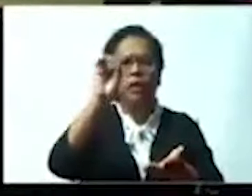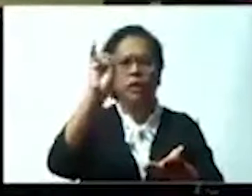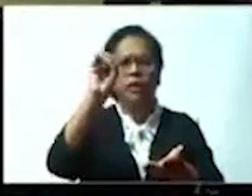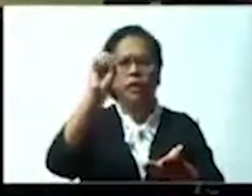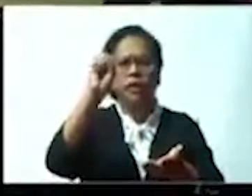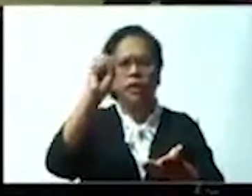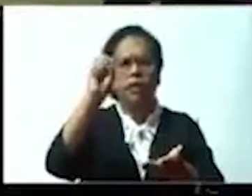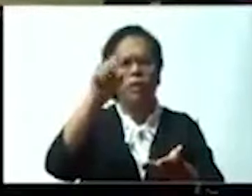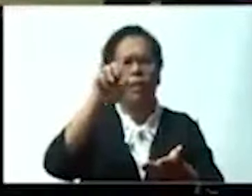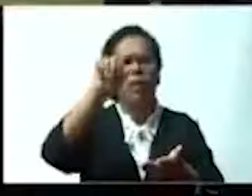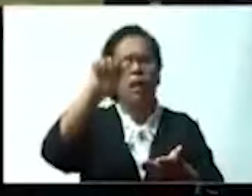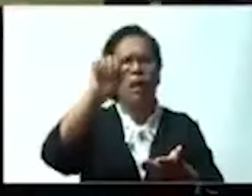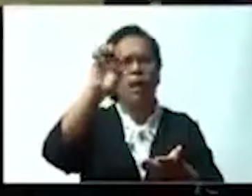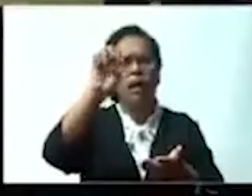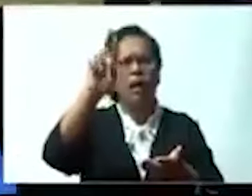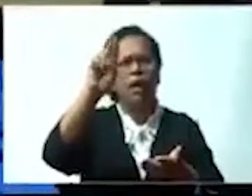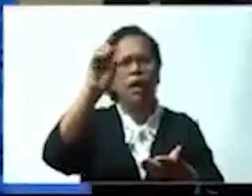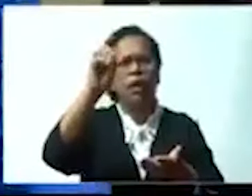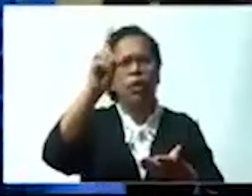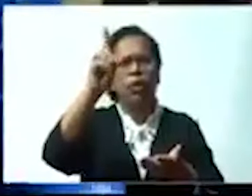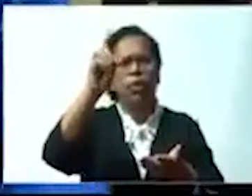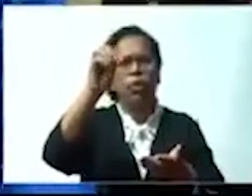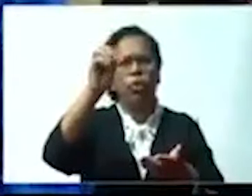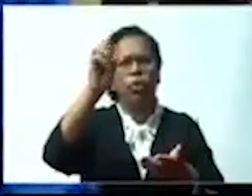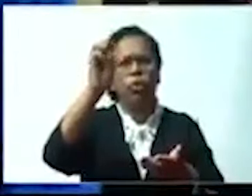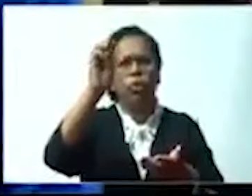2004-2006? Le voy a decir lo siguiente. Aquí están.